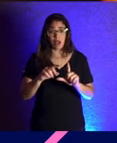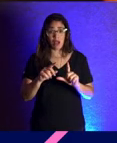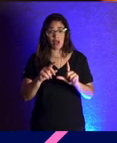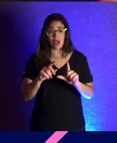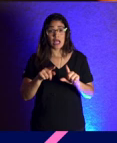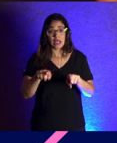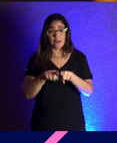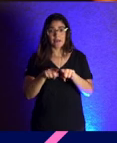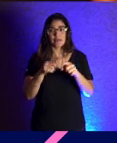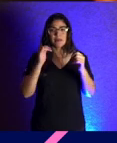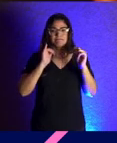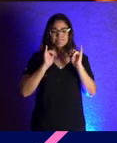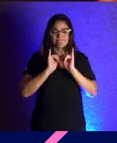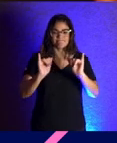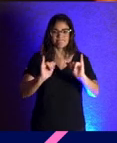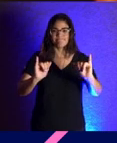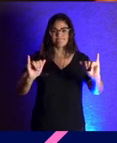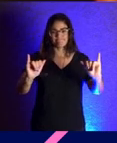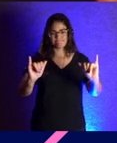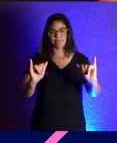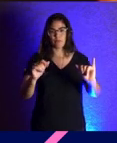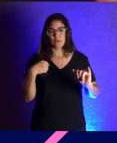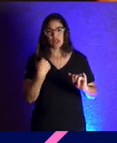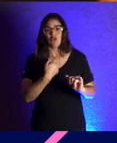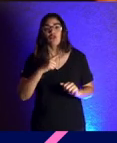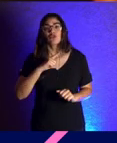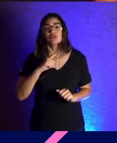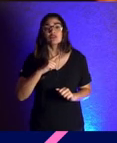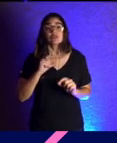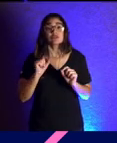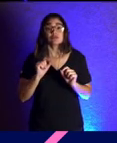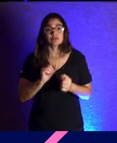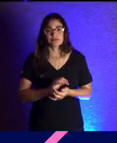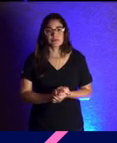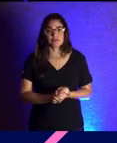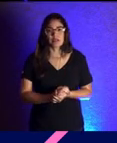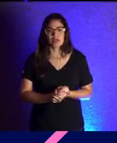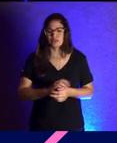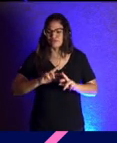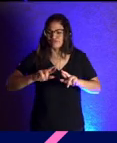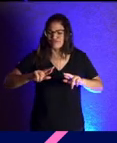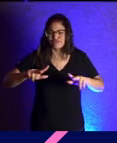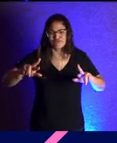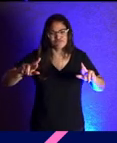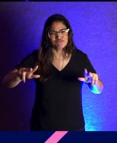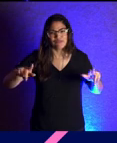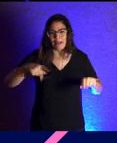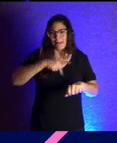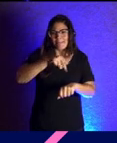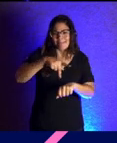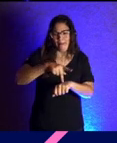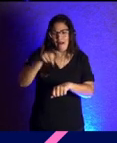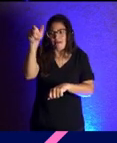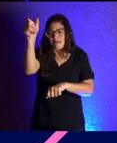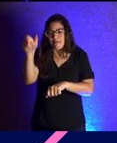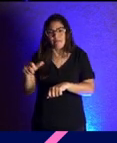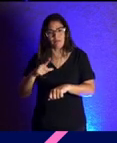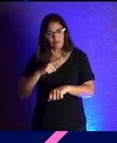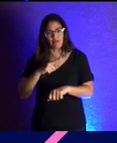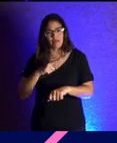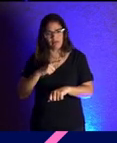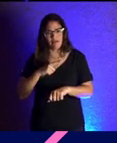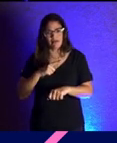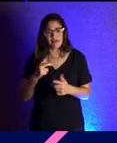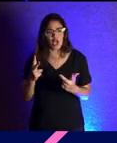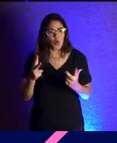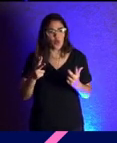esa introducción, nosotros tenemos equipos en diferentes continentes, lo mismo que nosotros que